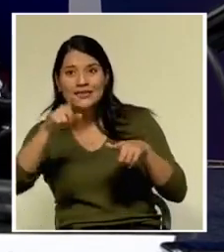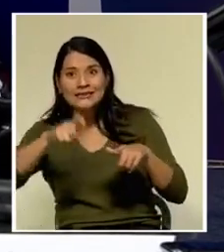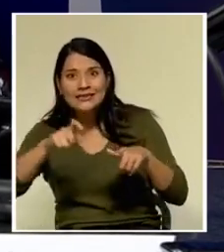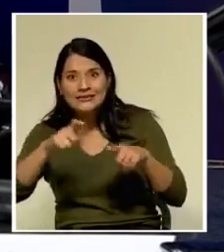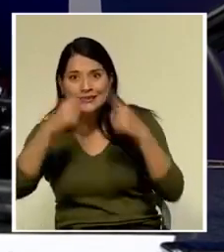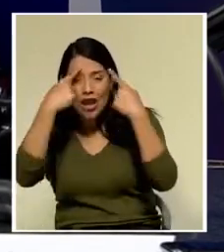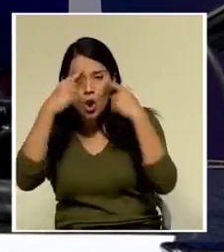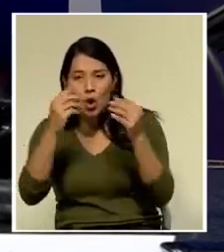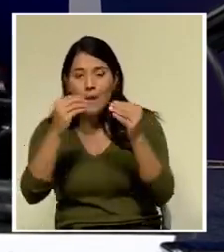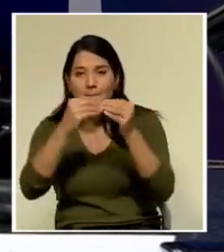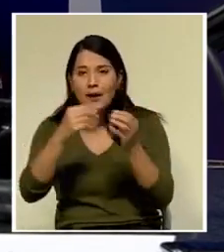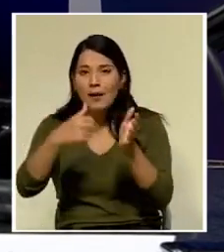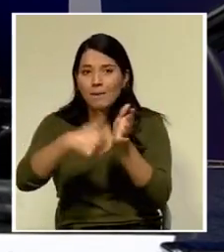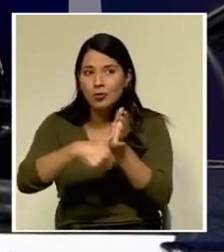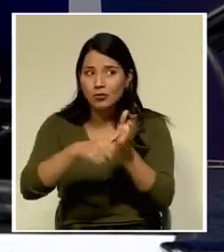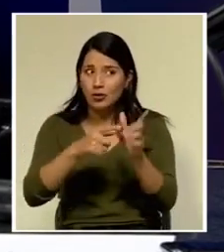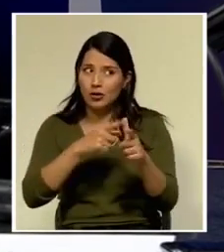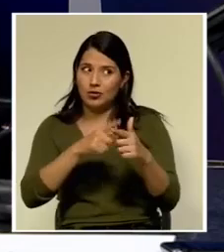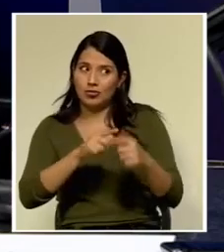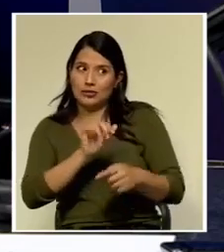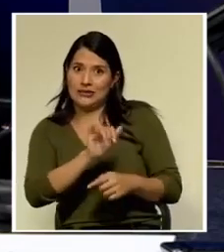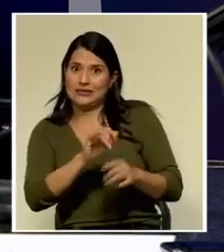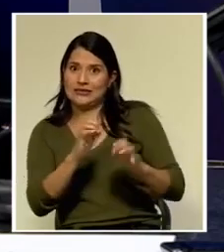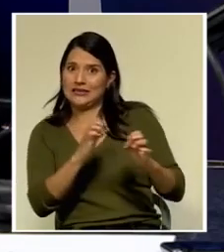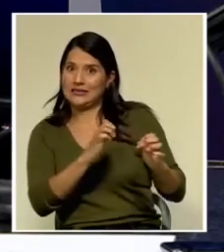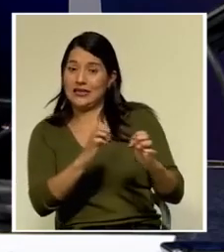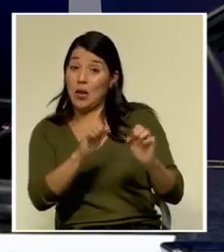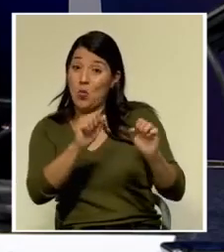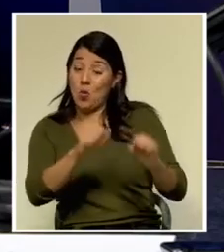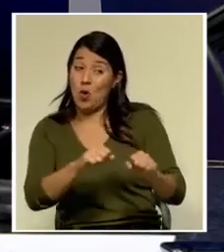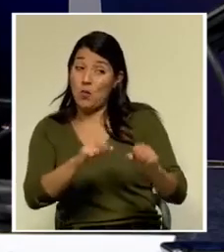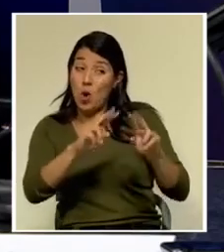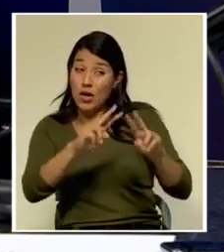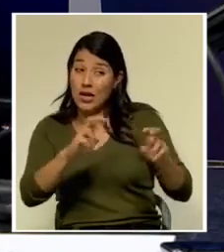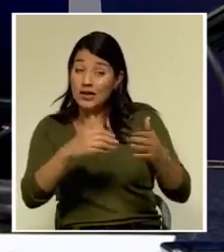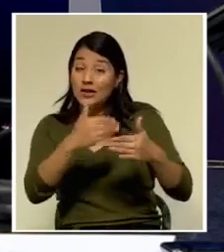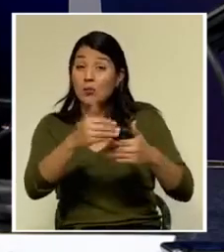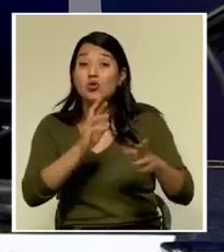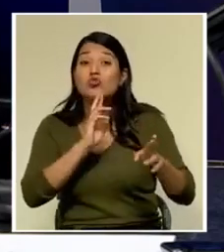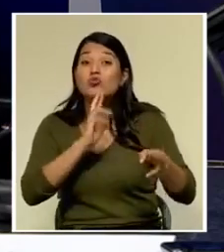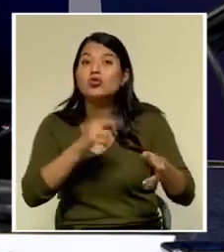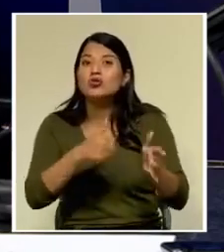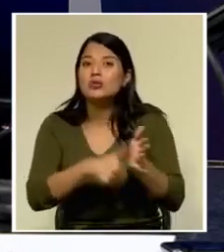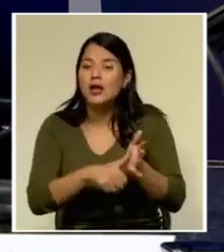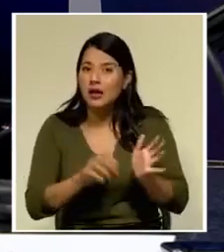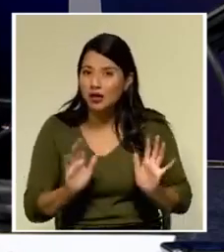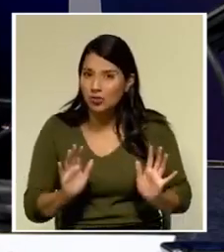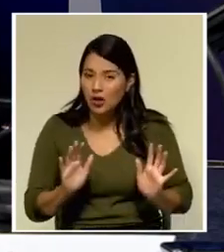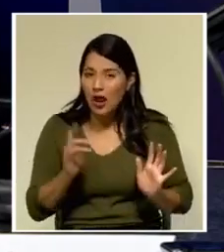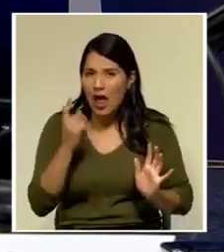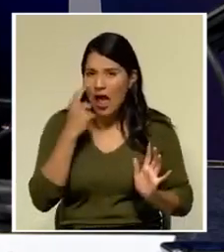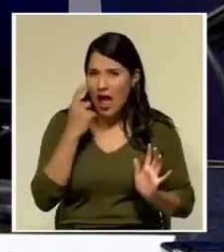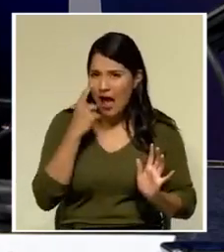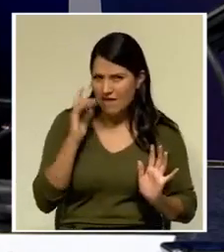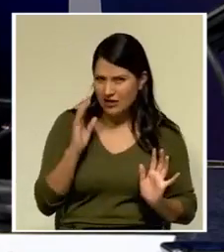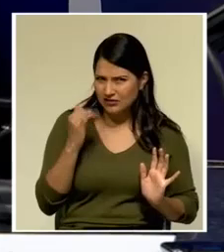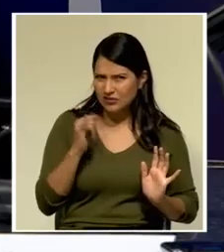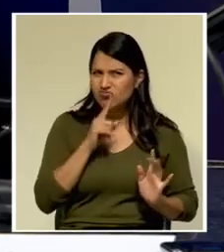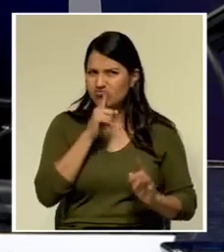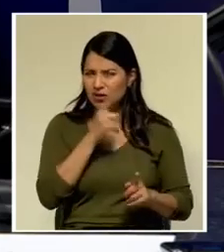adhesiones, esa estrategia, bueno, la podremos analizar después del resultado electoral, a ver cuán adecuada